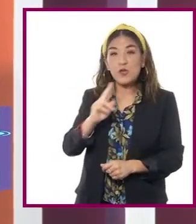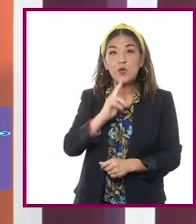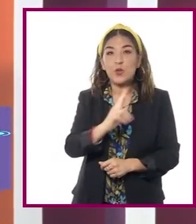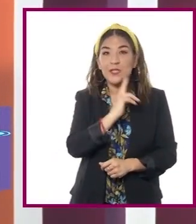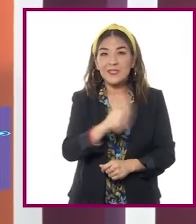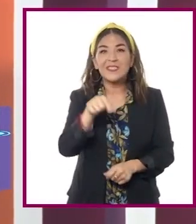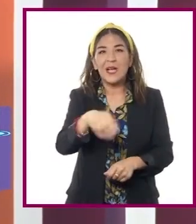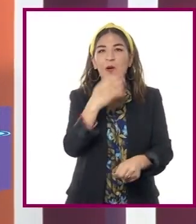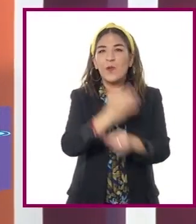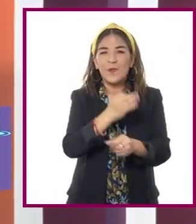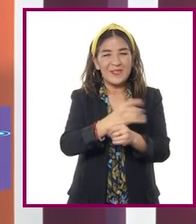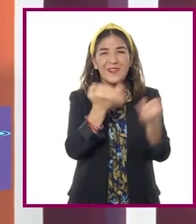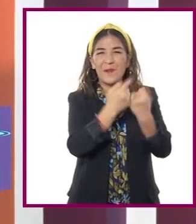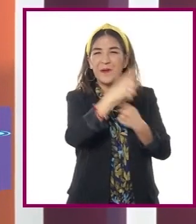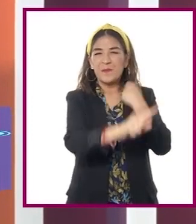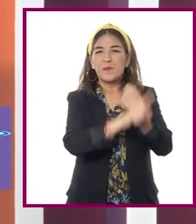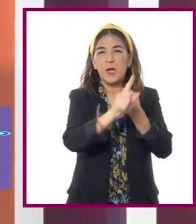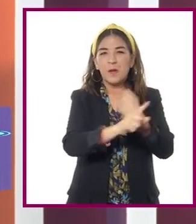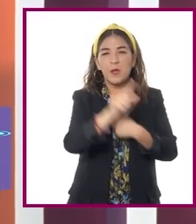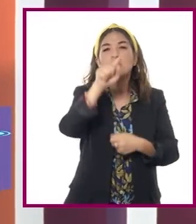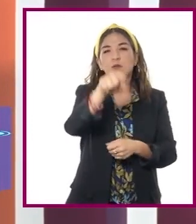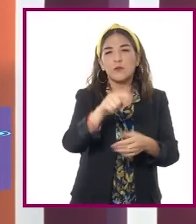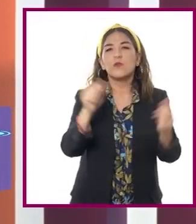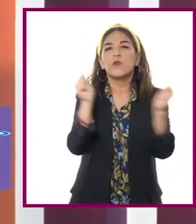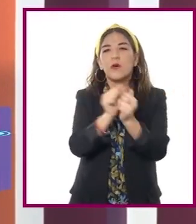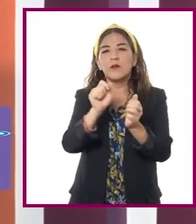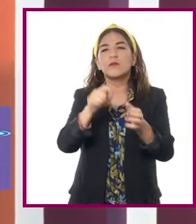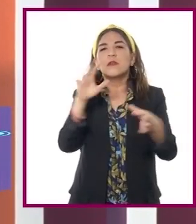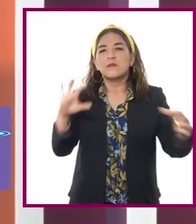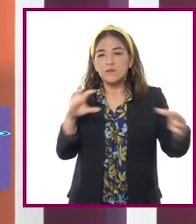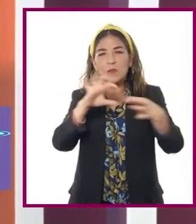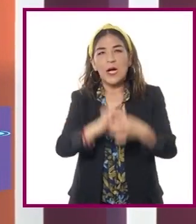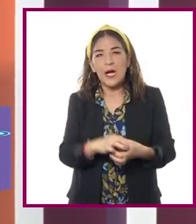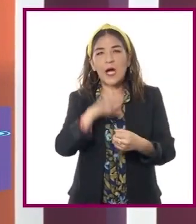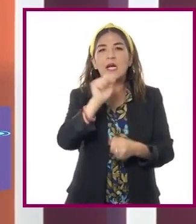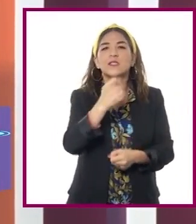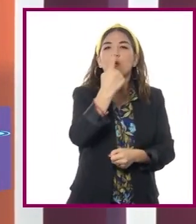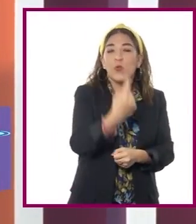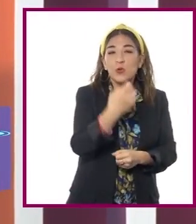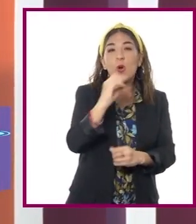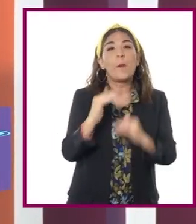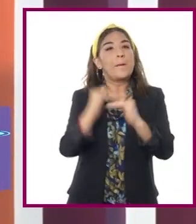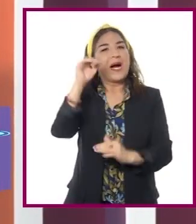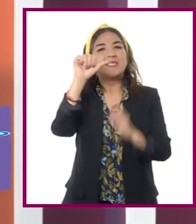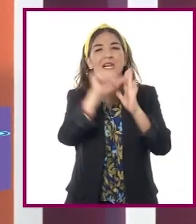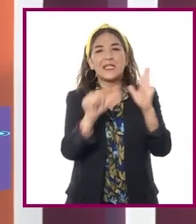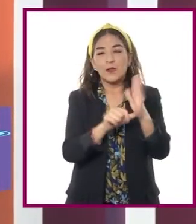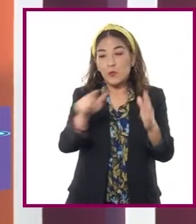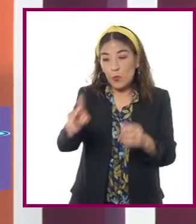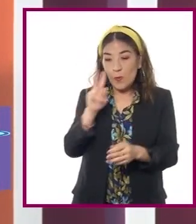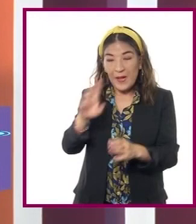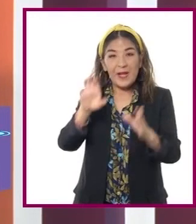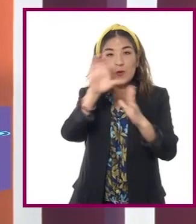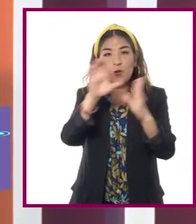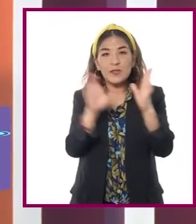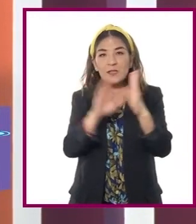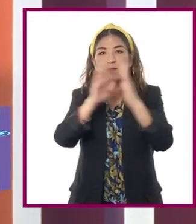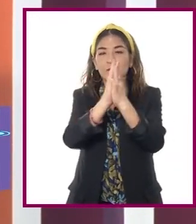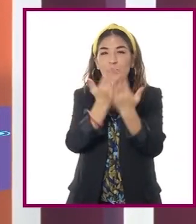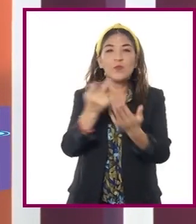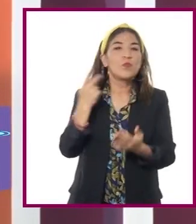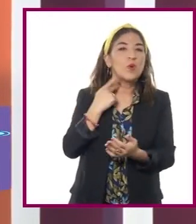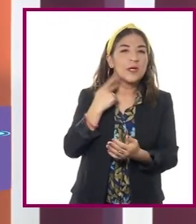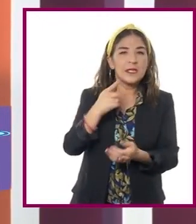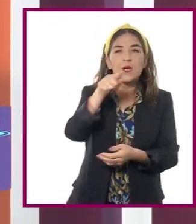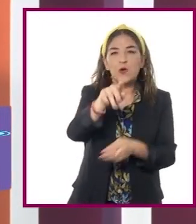la analizada aquí y la relacionen con uno o más artículos de la Constitución Política, recordando